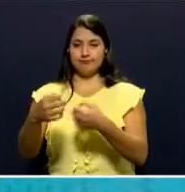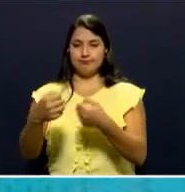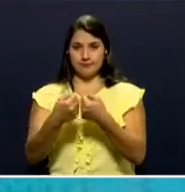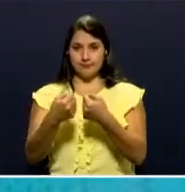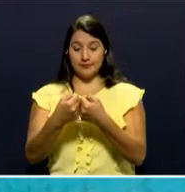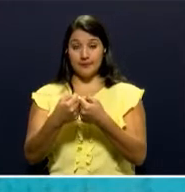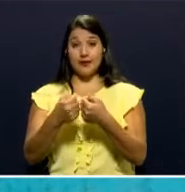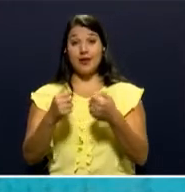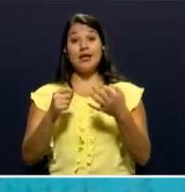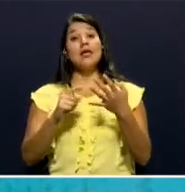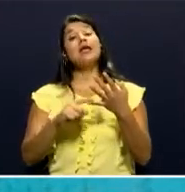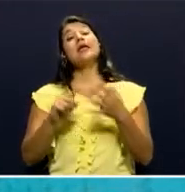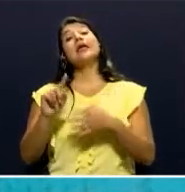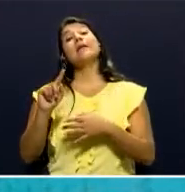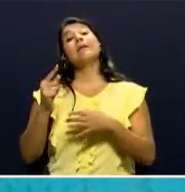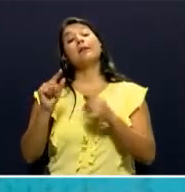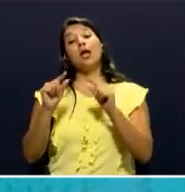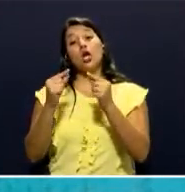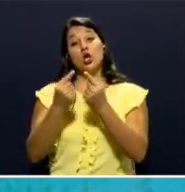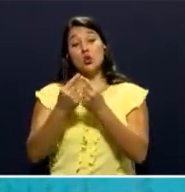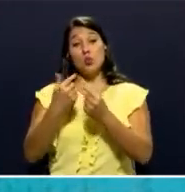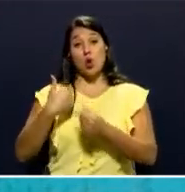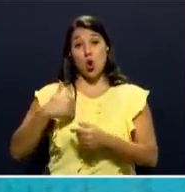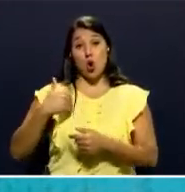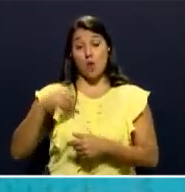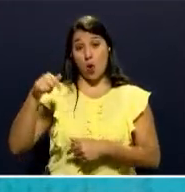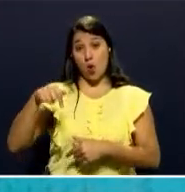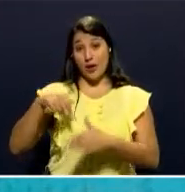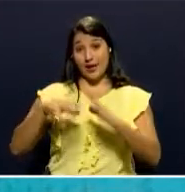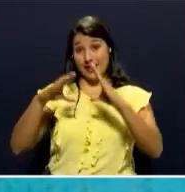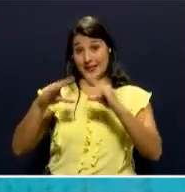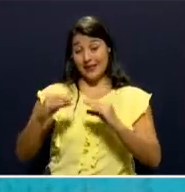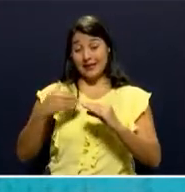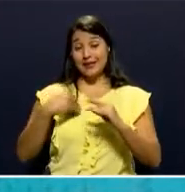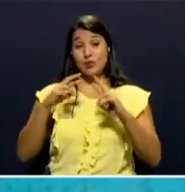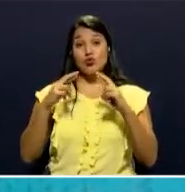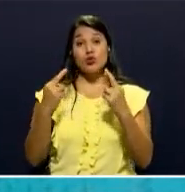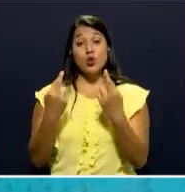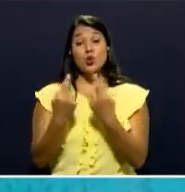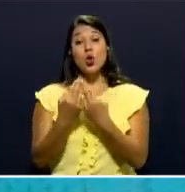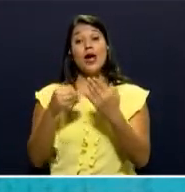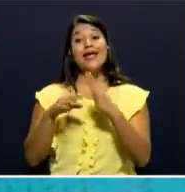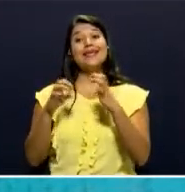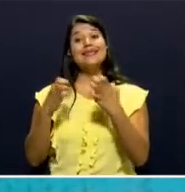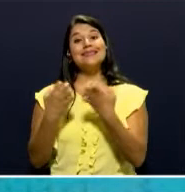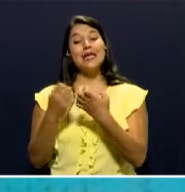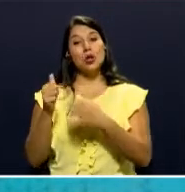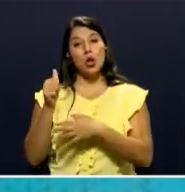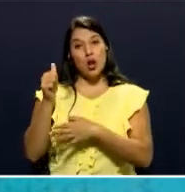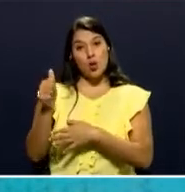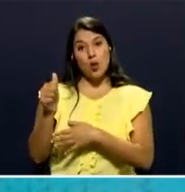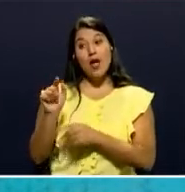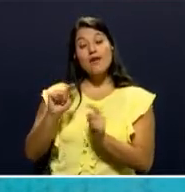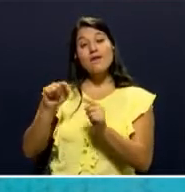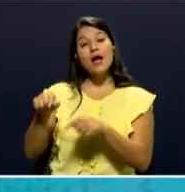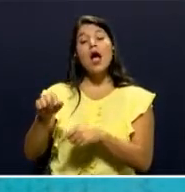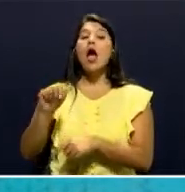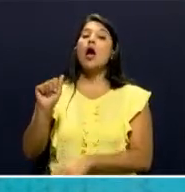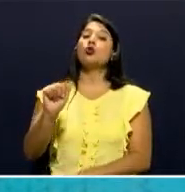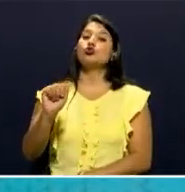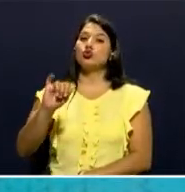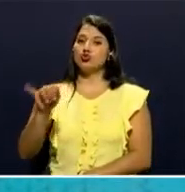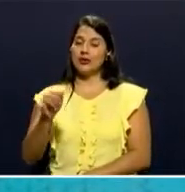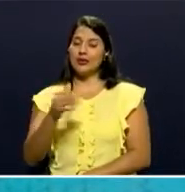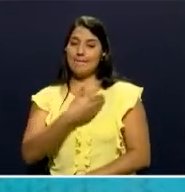caso del primer equipo masculino esta tarde tendremos una reunión en el estadio deja tomar una foto donde estará agustín gay del presente la